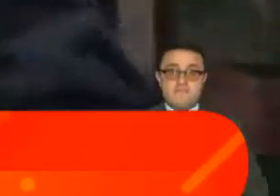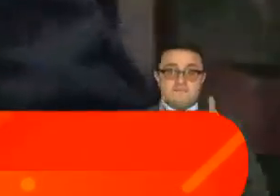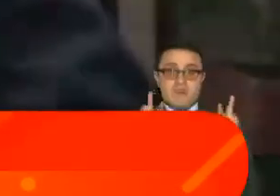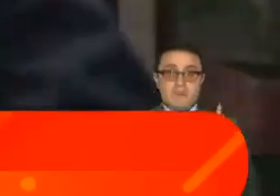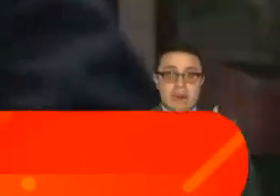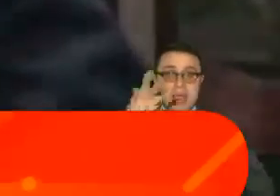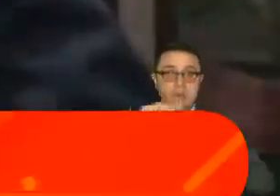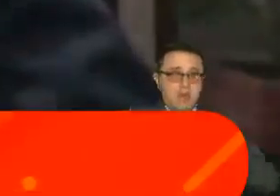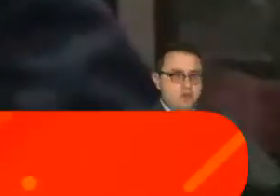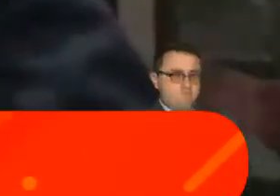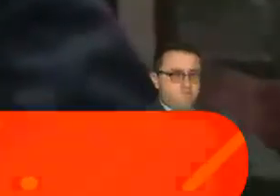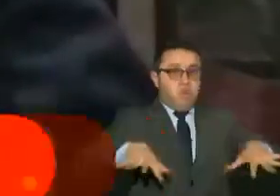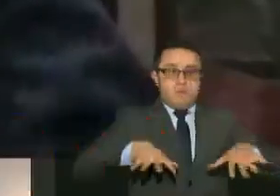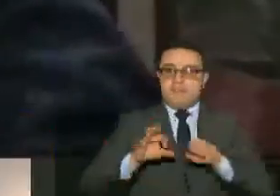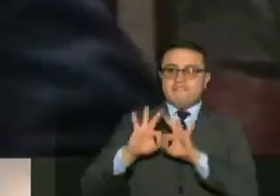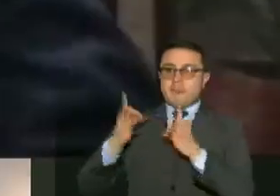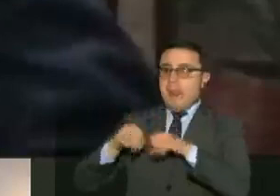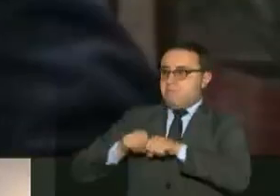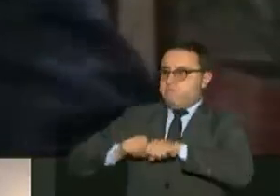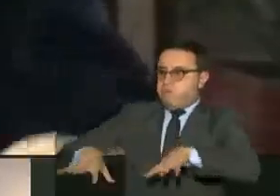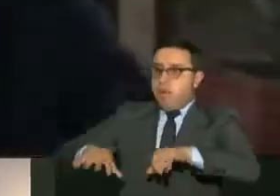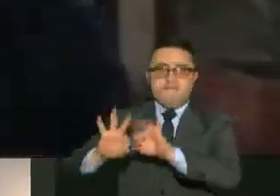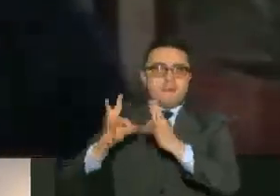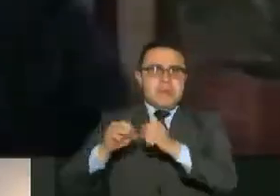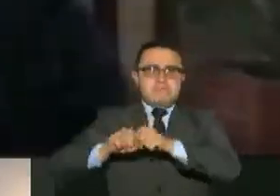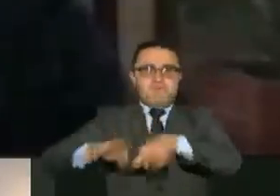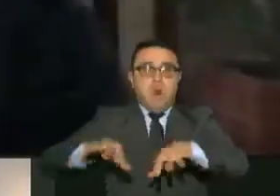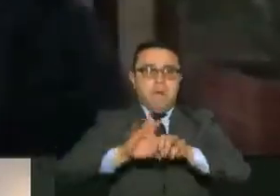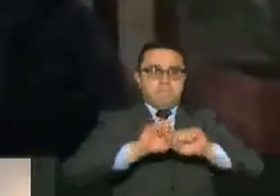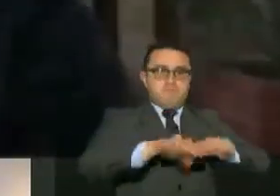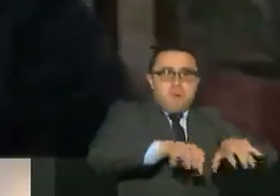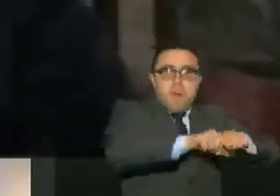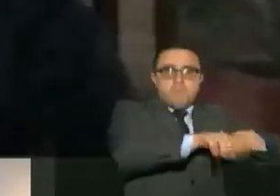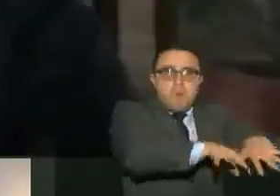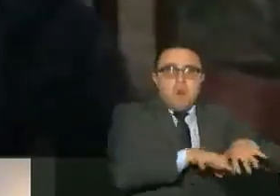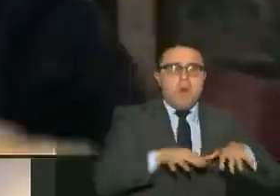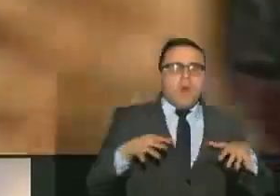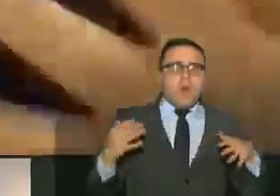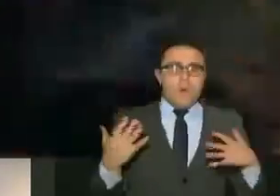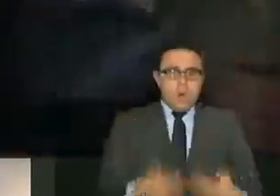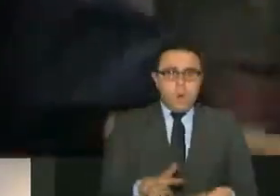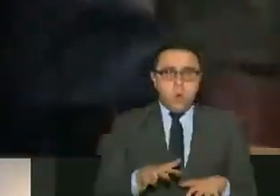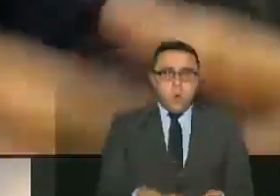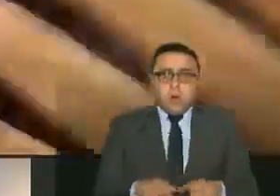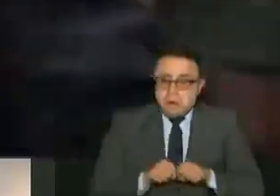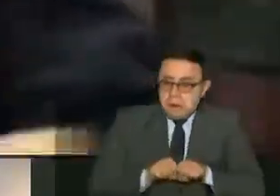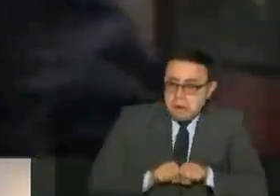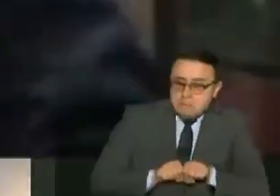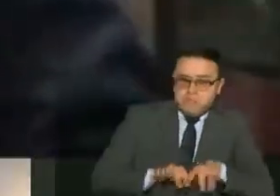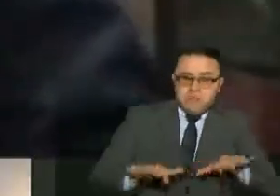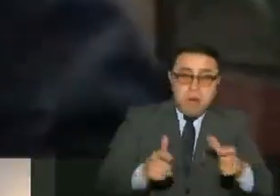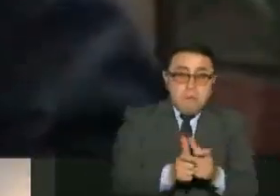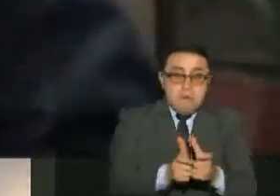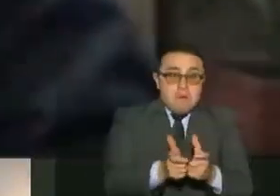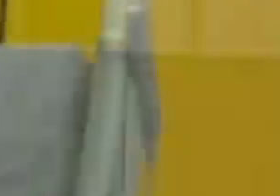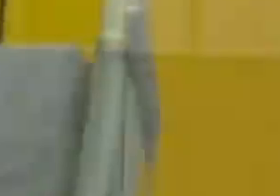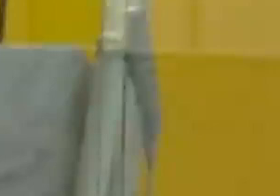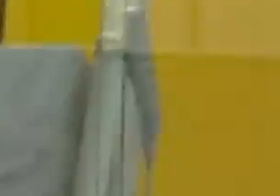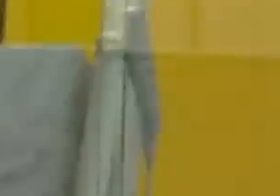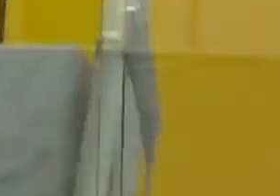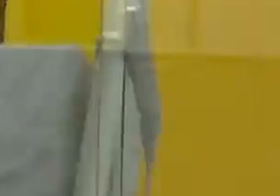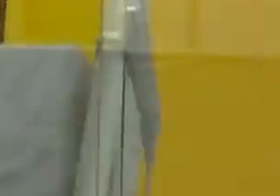de grupos de familias cercana este es un efecto lejos es un efecto que nos ha traído estas